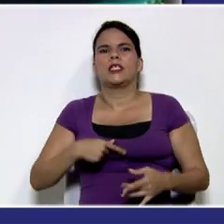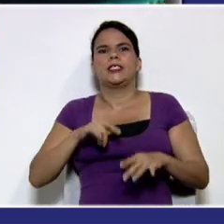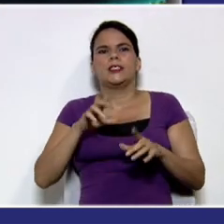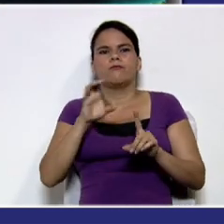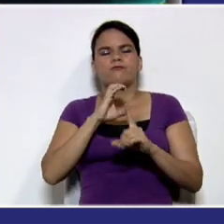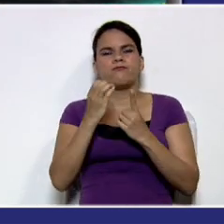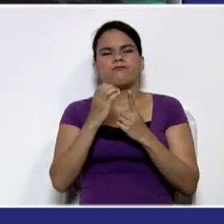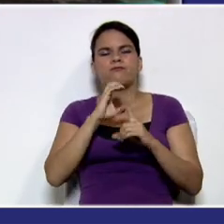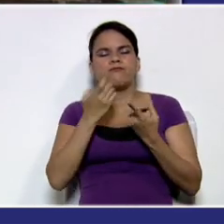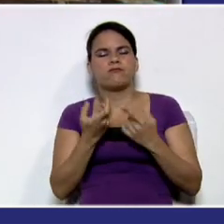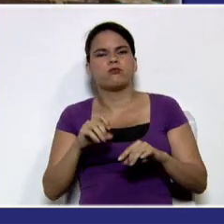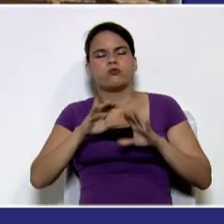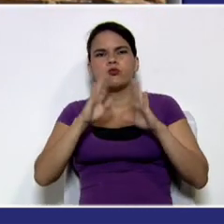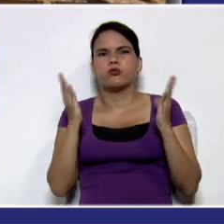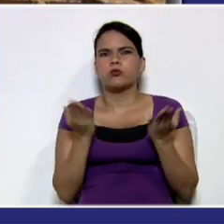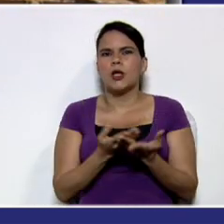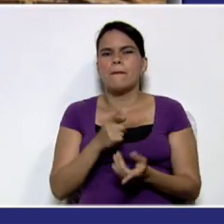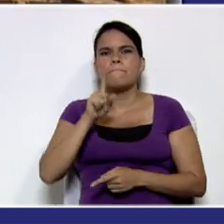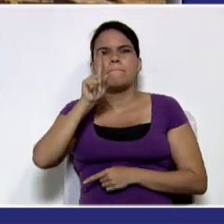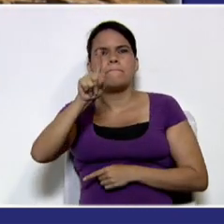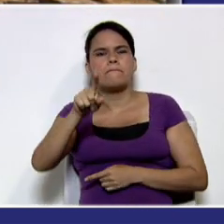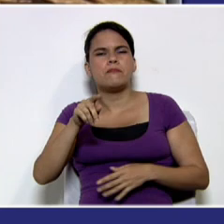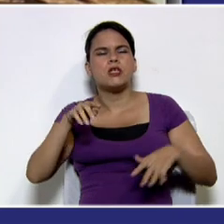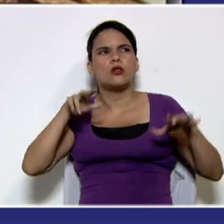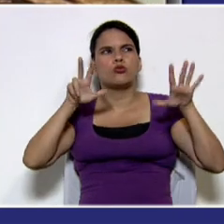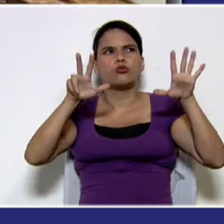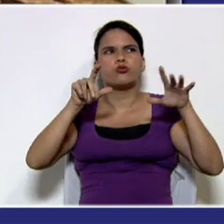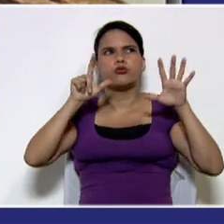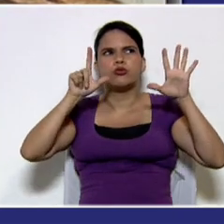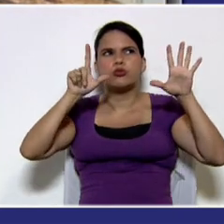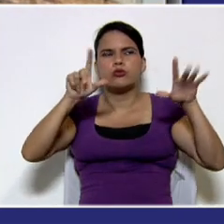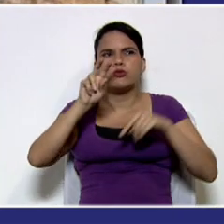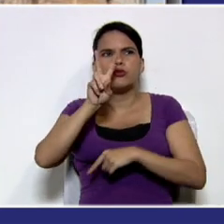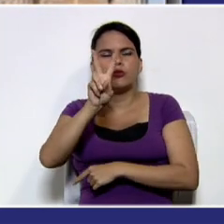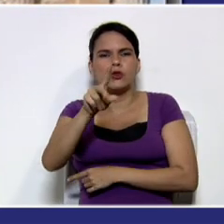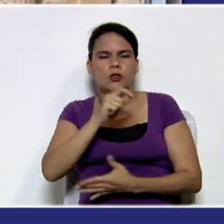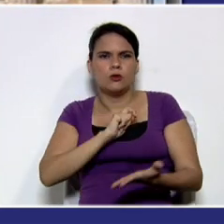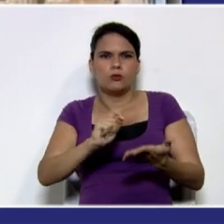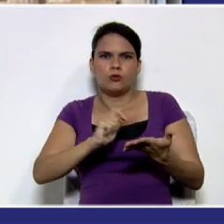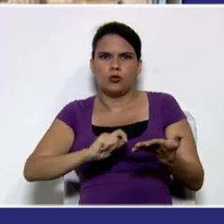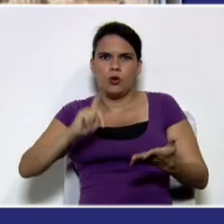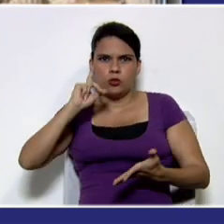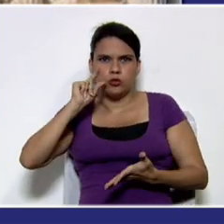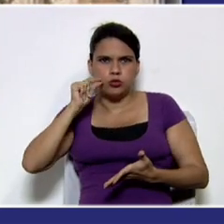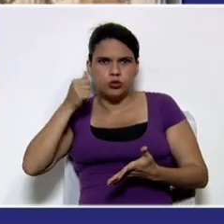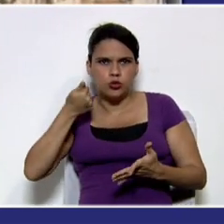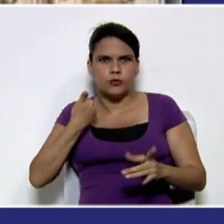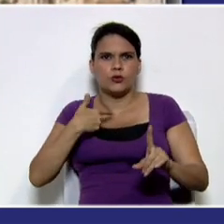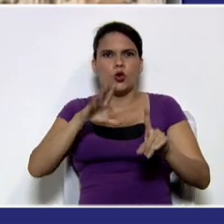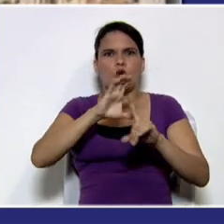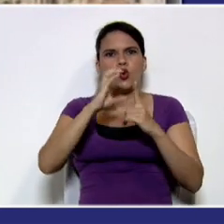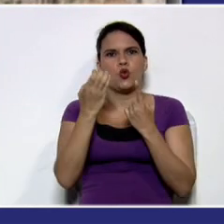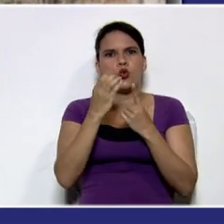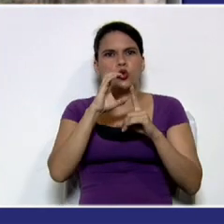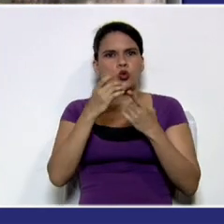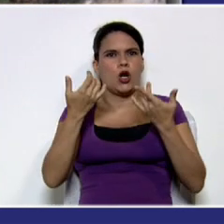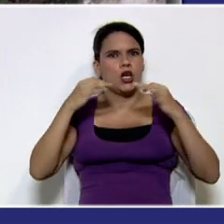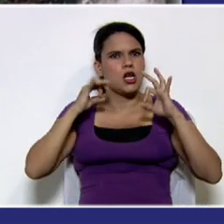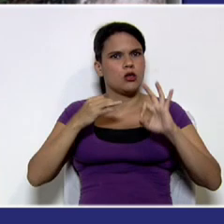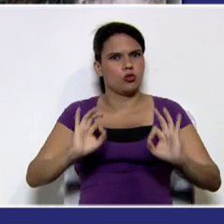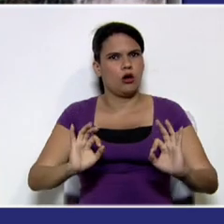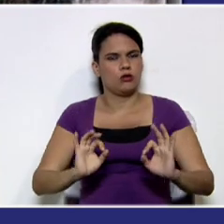año 1972 se firmaba en París la Convención sobre Patrimonio Mundial Cultural y